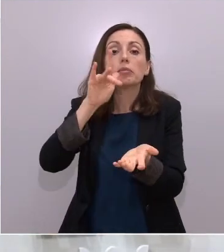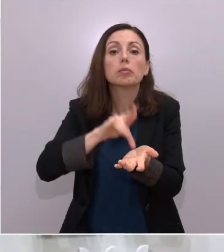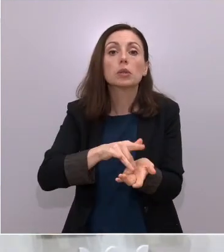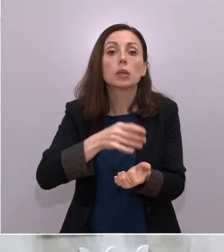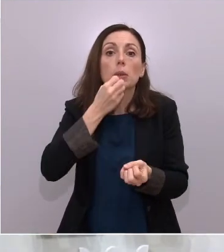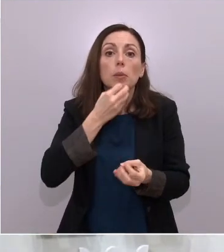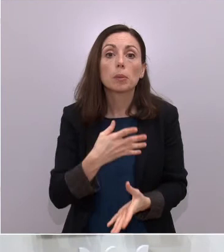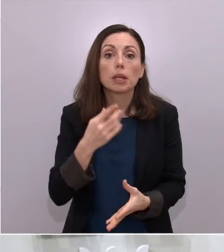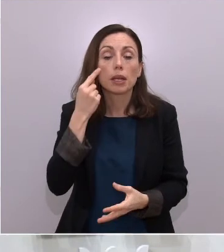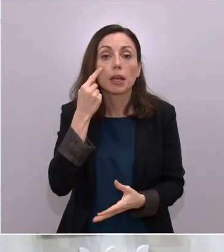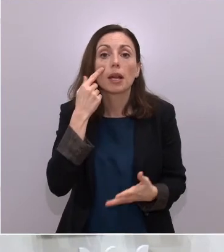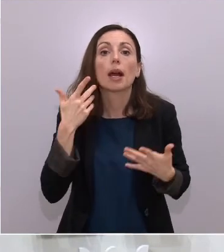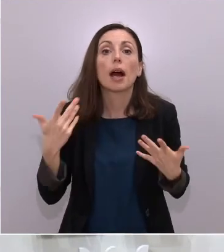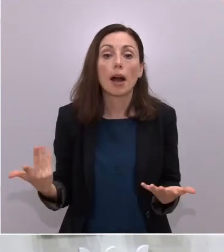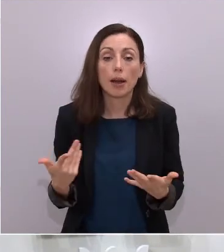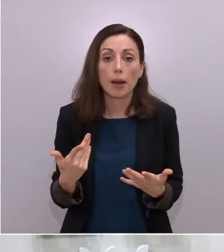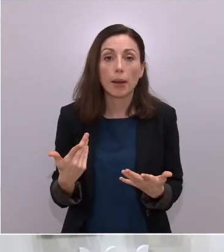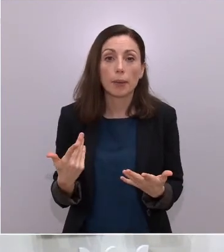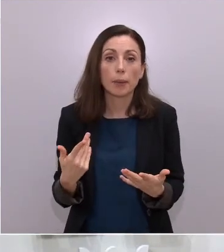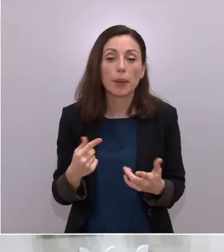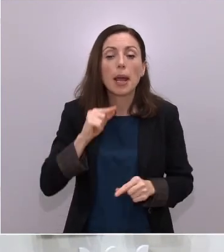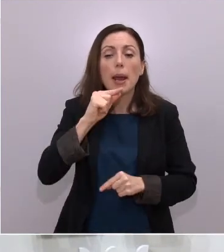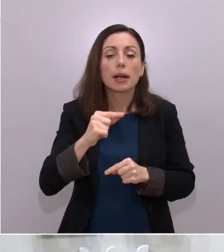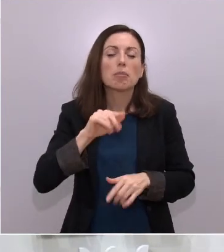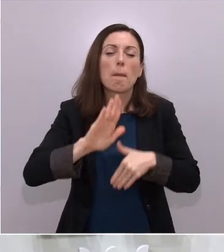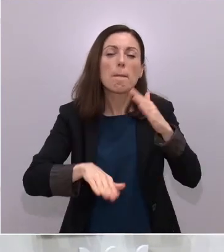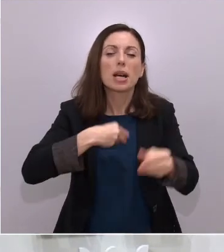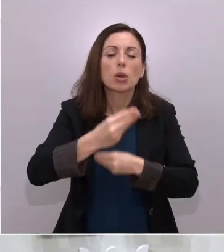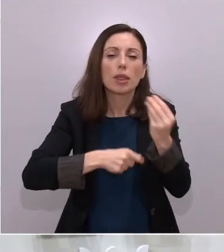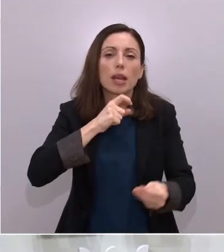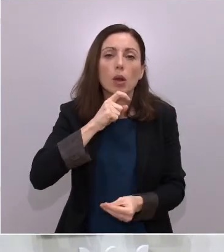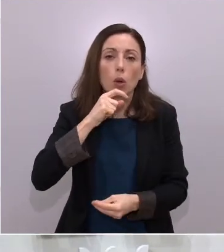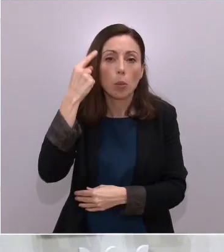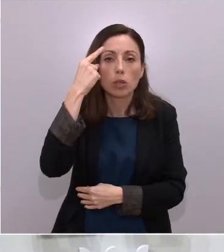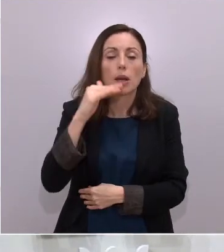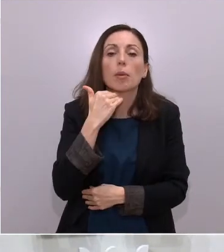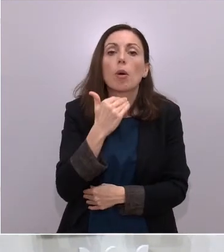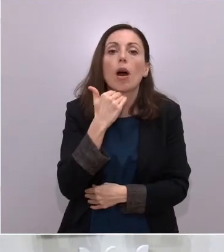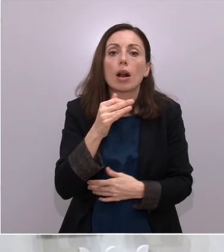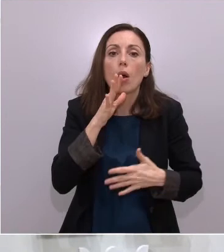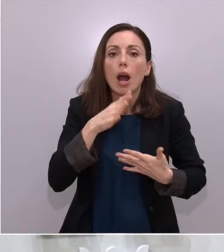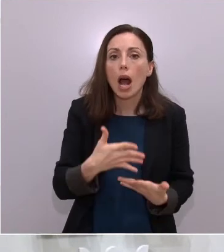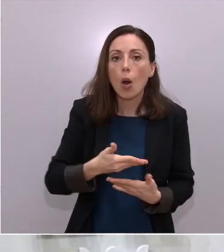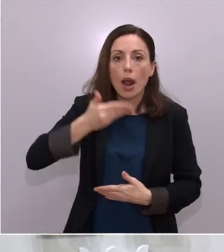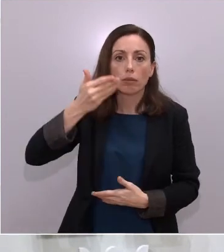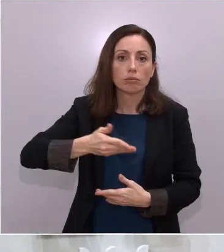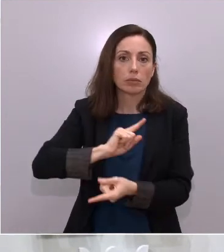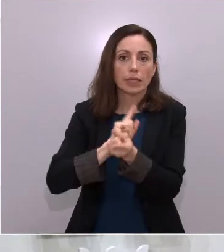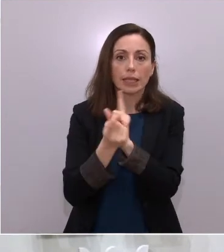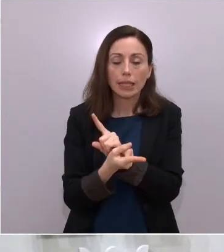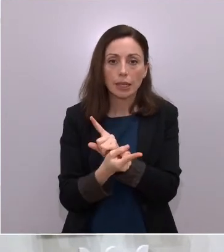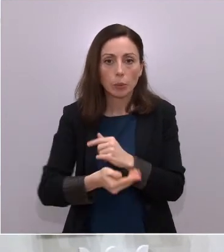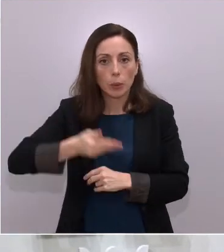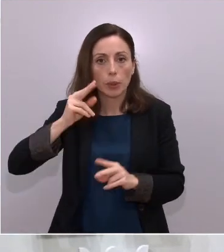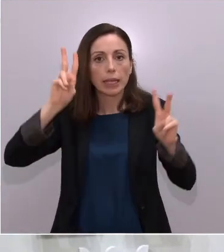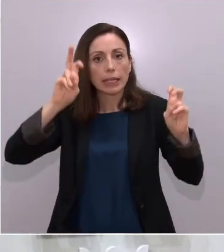pues tendremos conocimiento de esa hoja de ruta. No creo que esto sea el mejor procedimiento para poder establecer algo tan importante como la desescalada